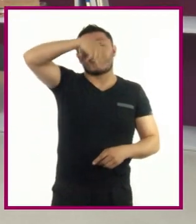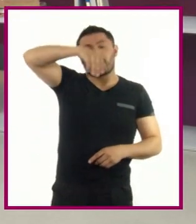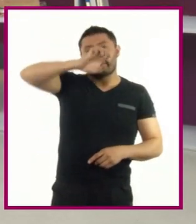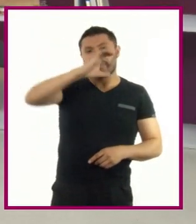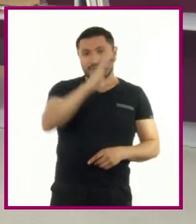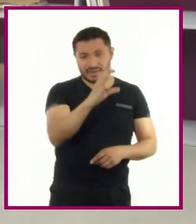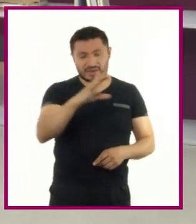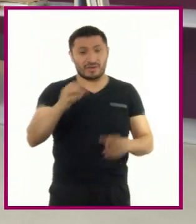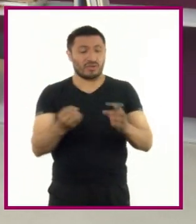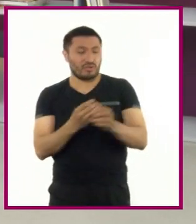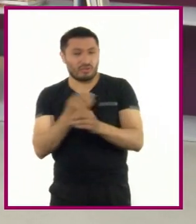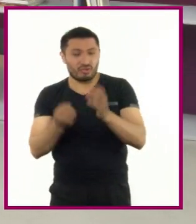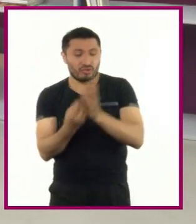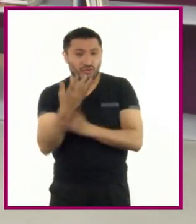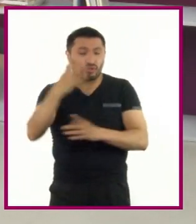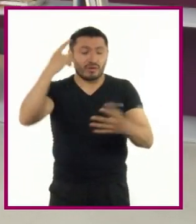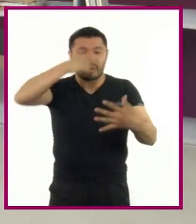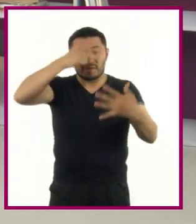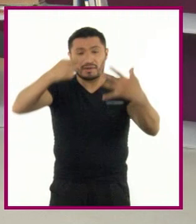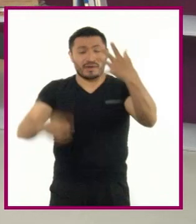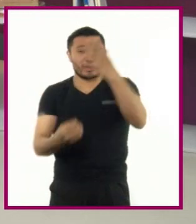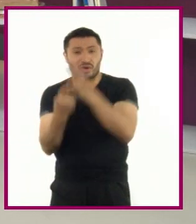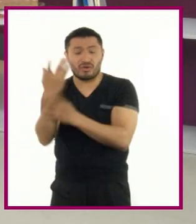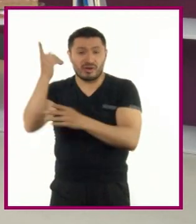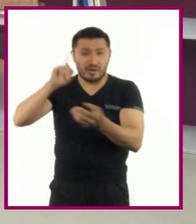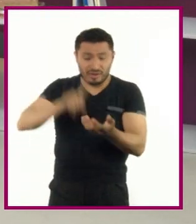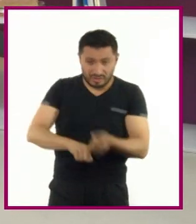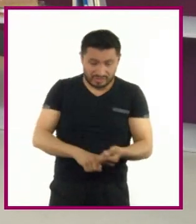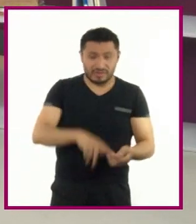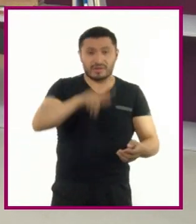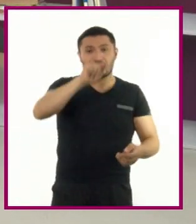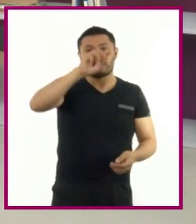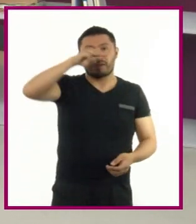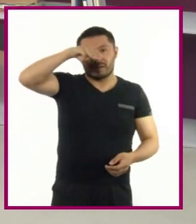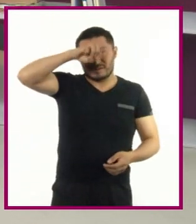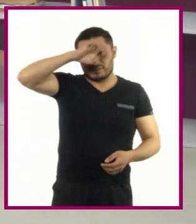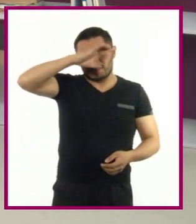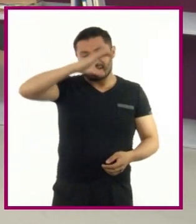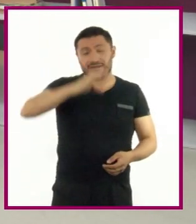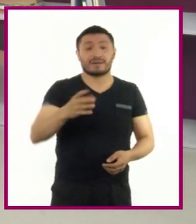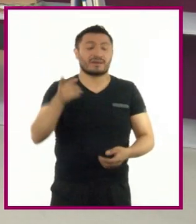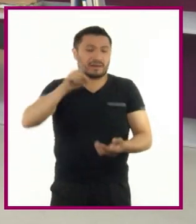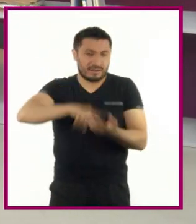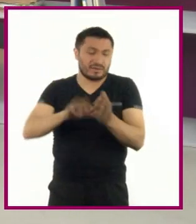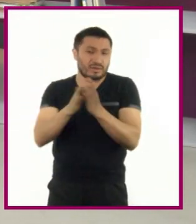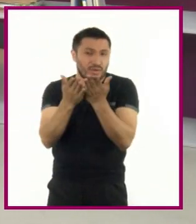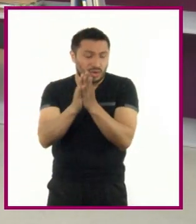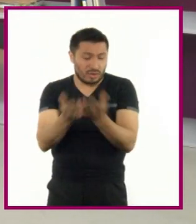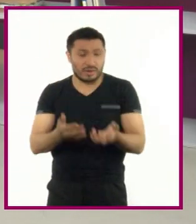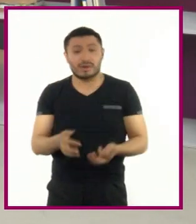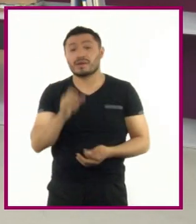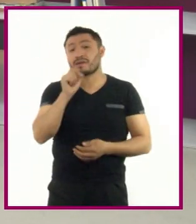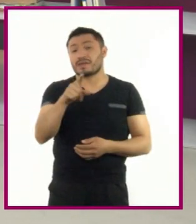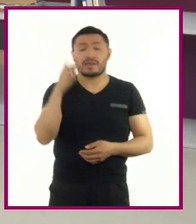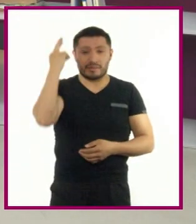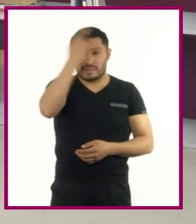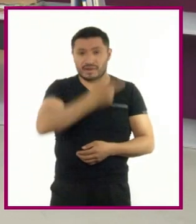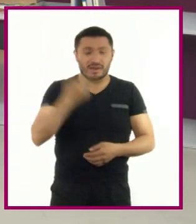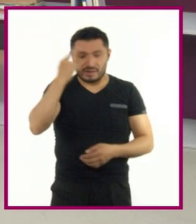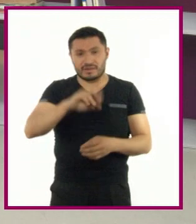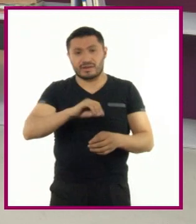cosas nuevas incluye el TEMEC. Este tema lo podrán encontrar en su libro de texto. También podrán consultar otras